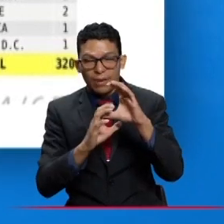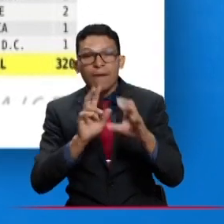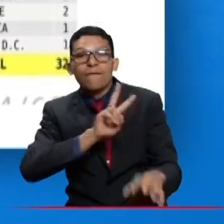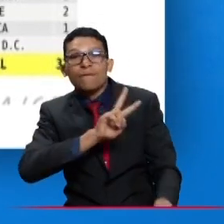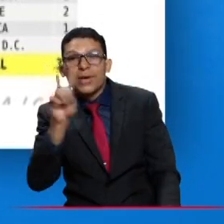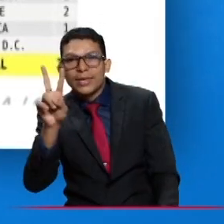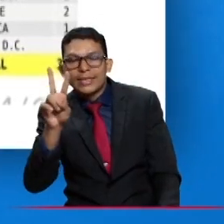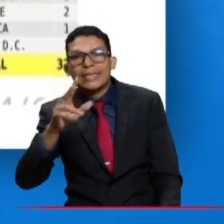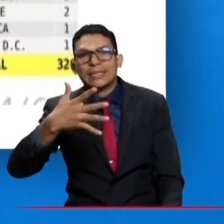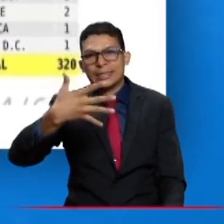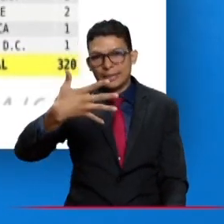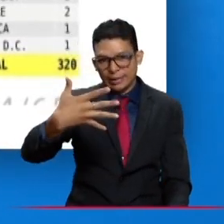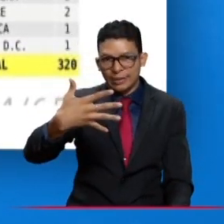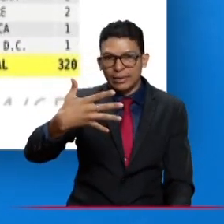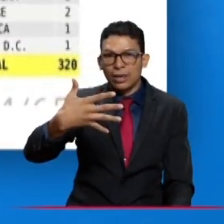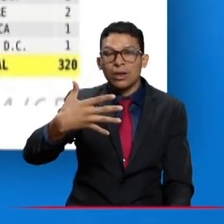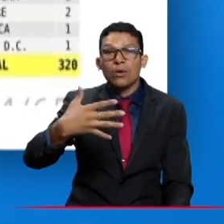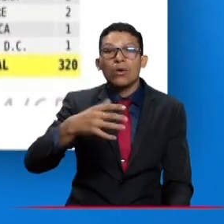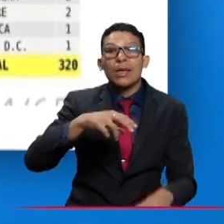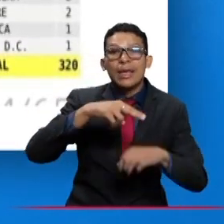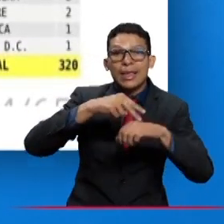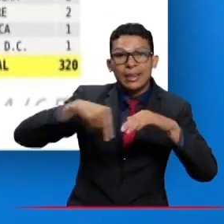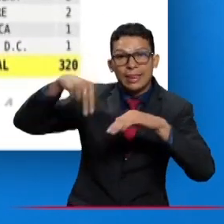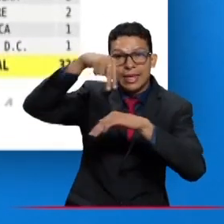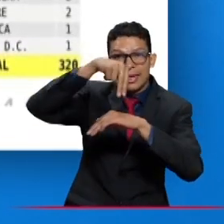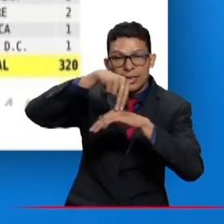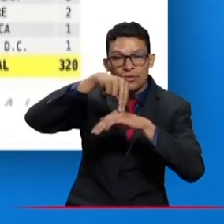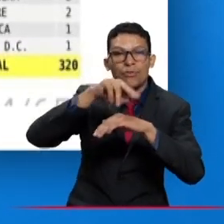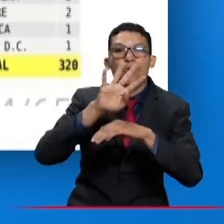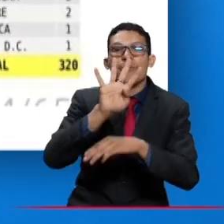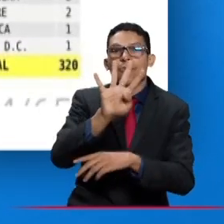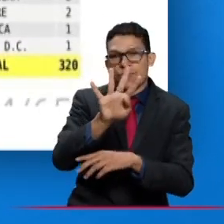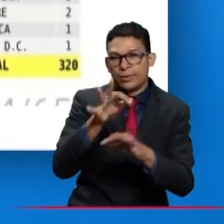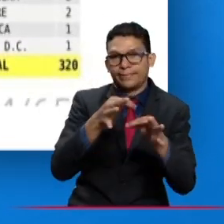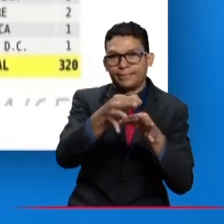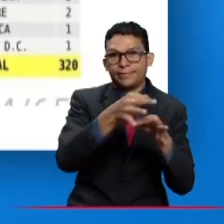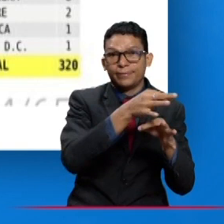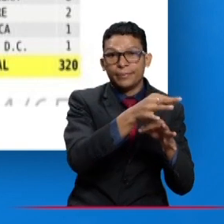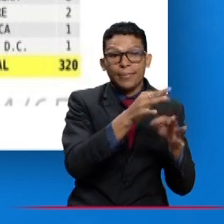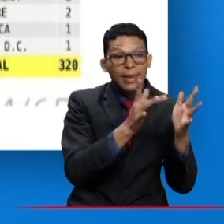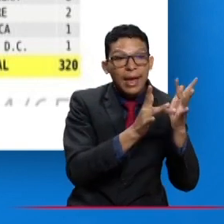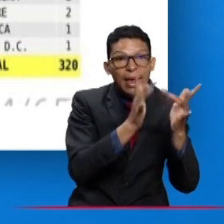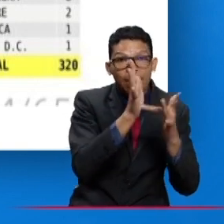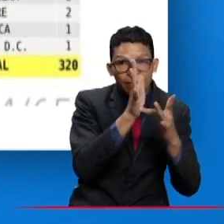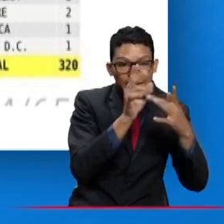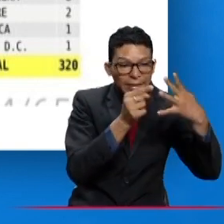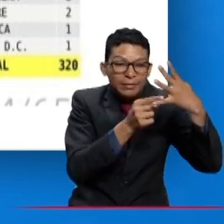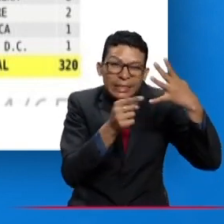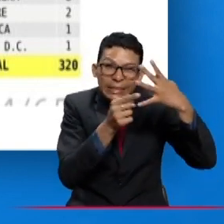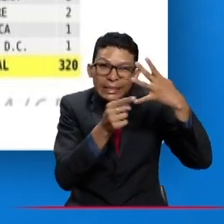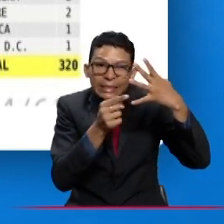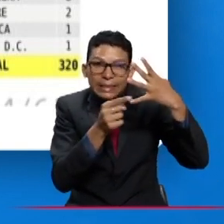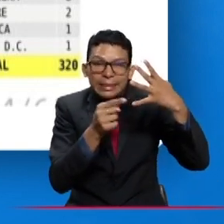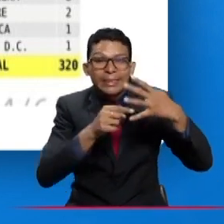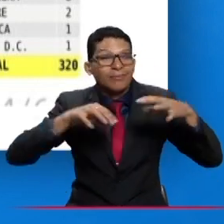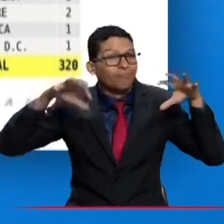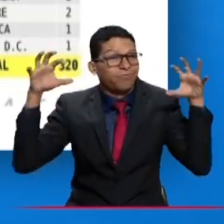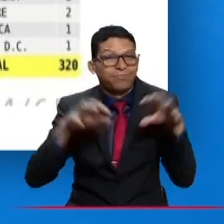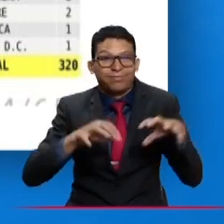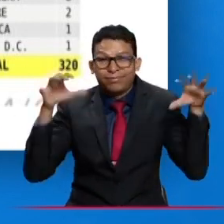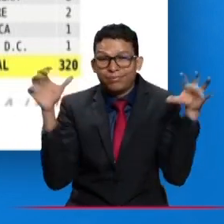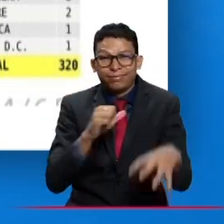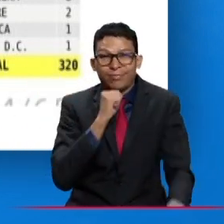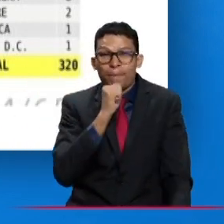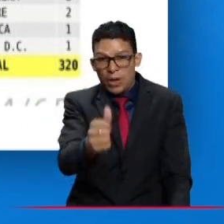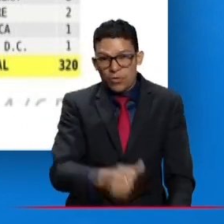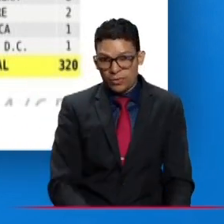Nariño 4 municipios. Además, se anunció que en los últimos días de abril tendremos lluvias por encima de las predicciones establecidas.